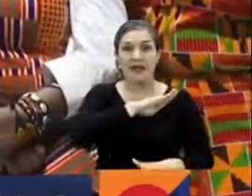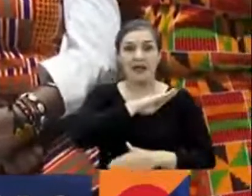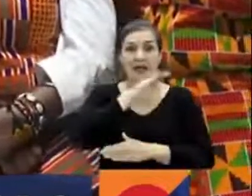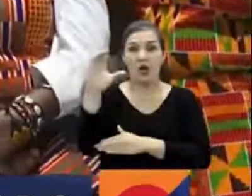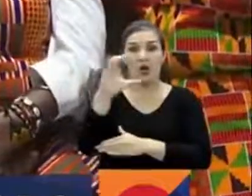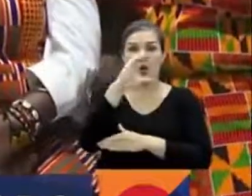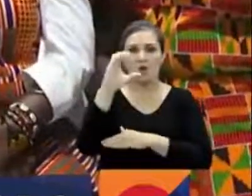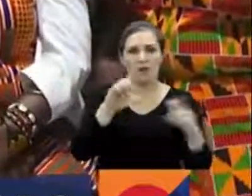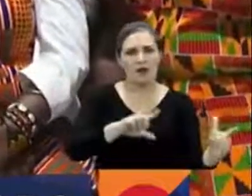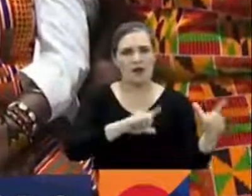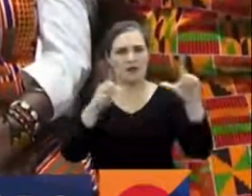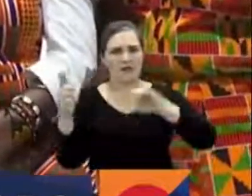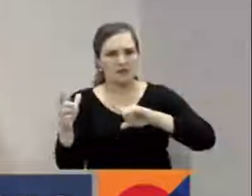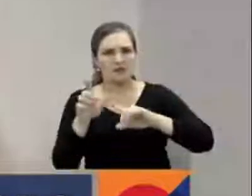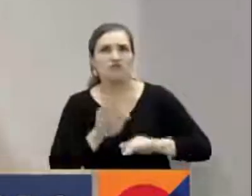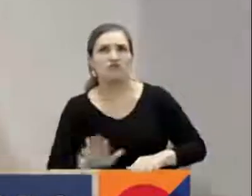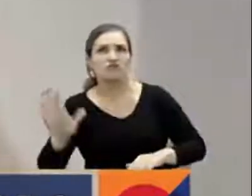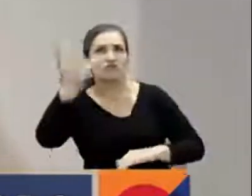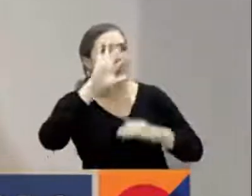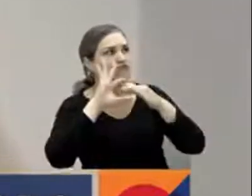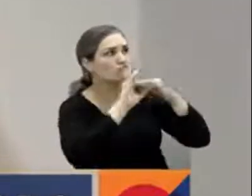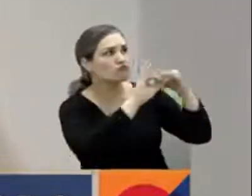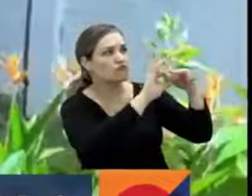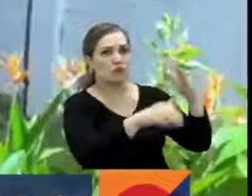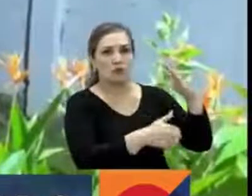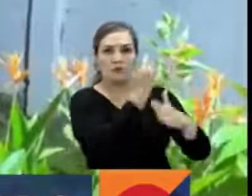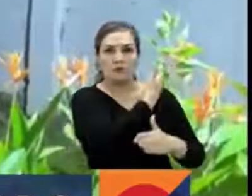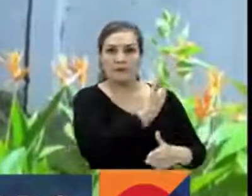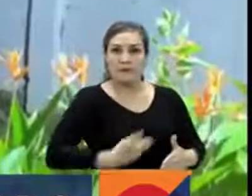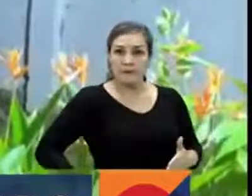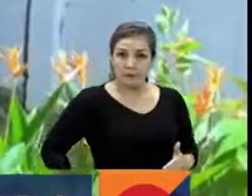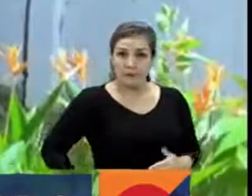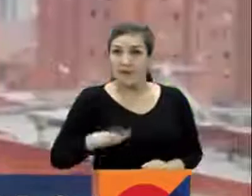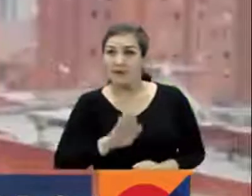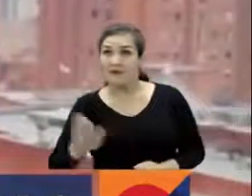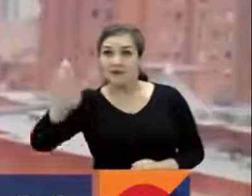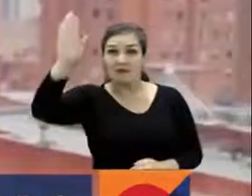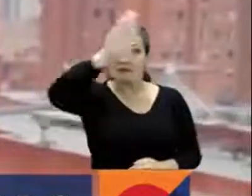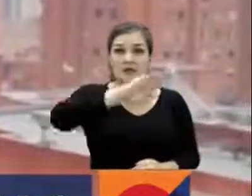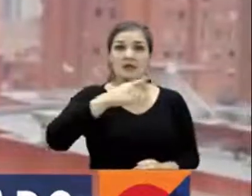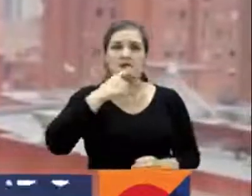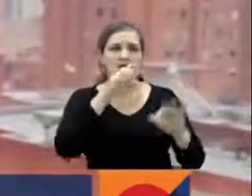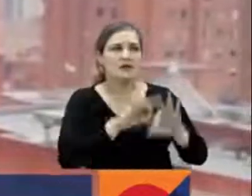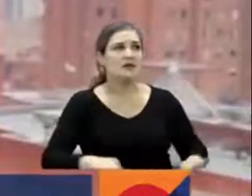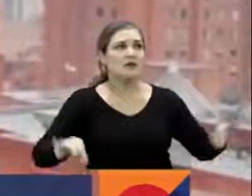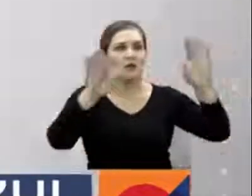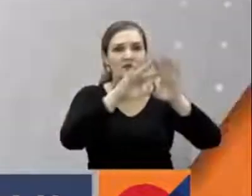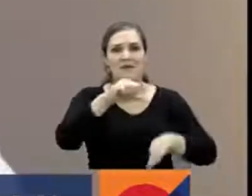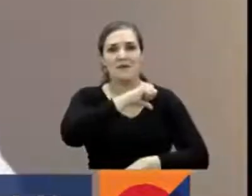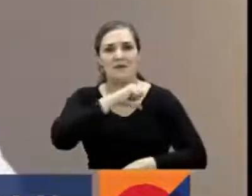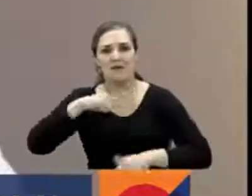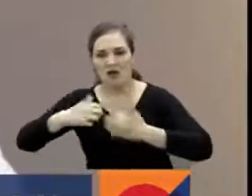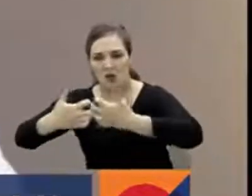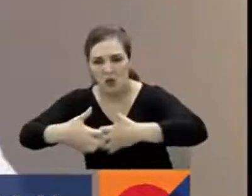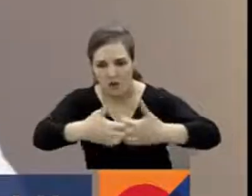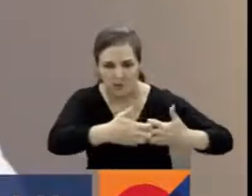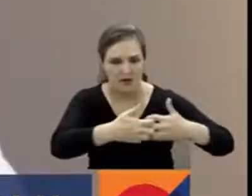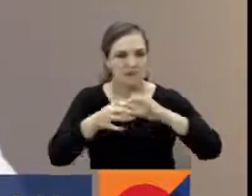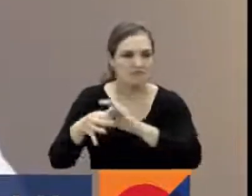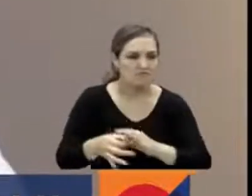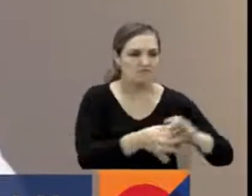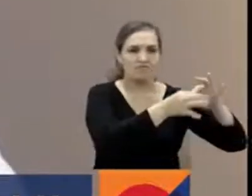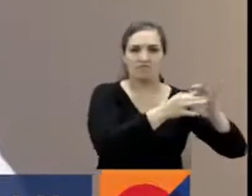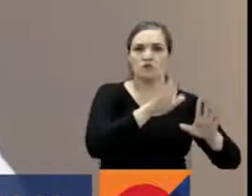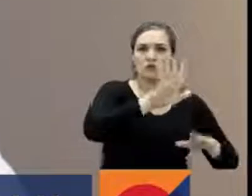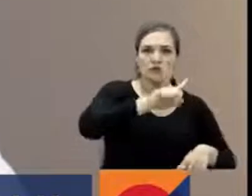listos para trabajar con nuevo presidente. Gremios piden trabajo entre sector público y privado. Día